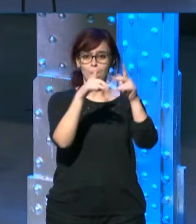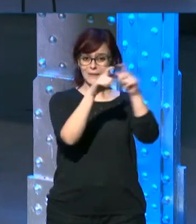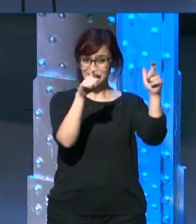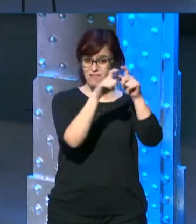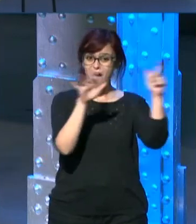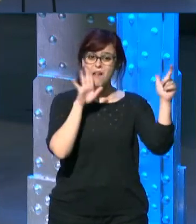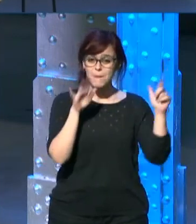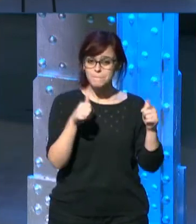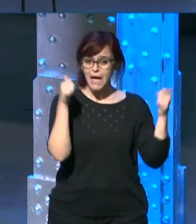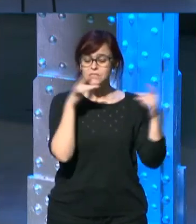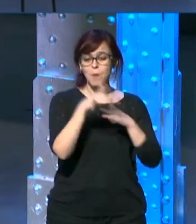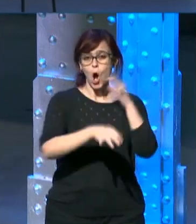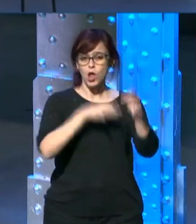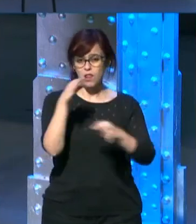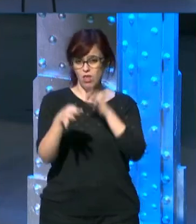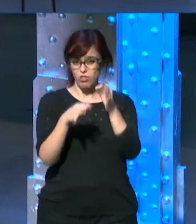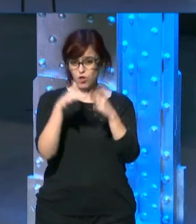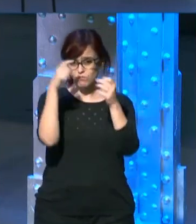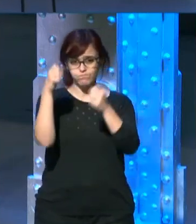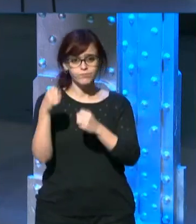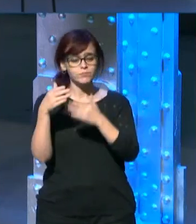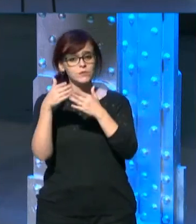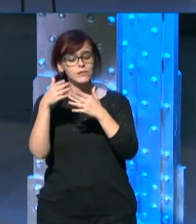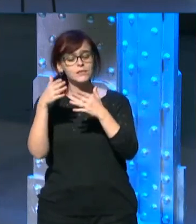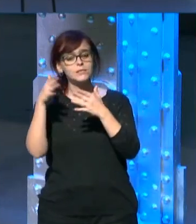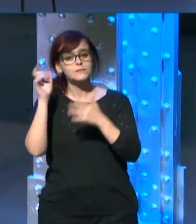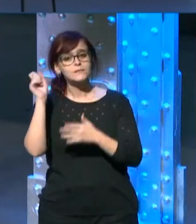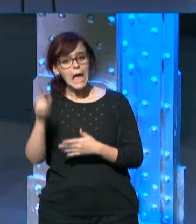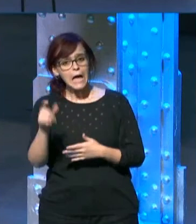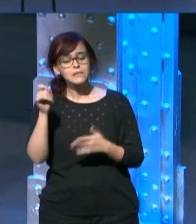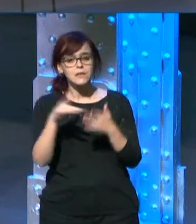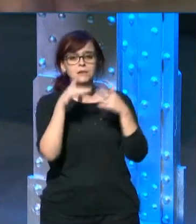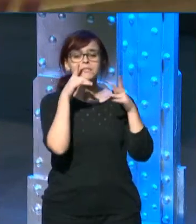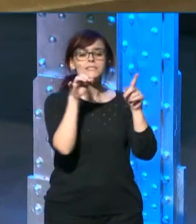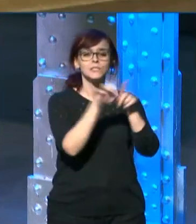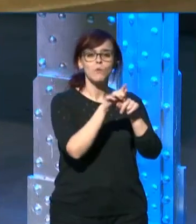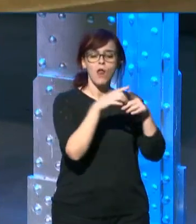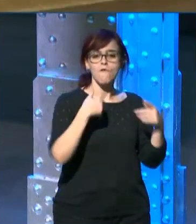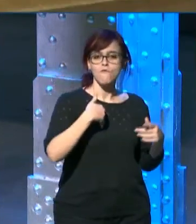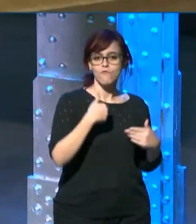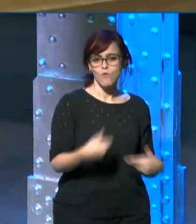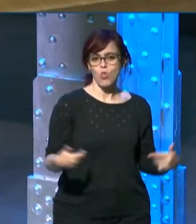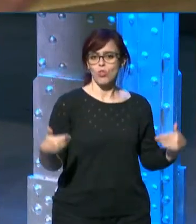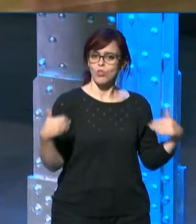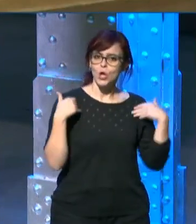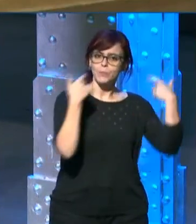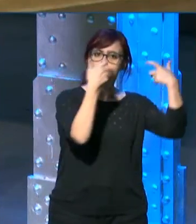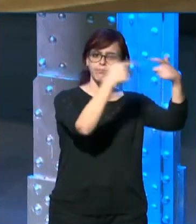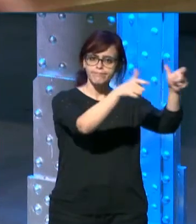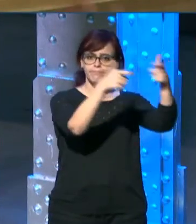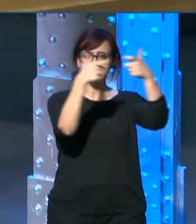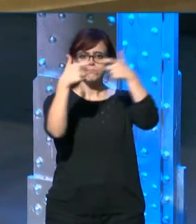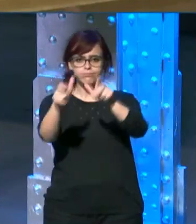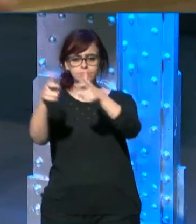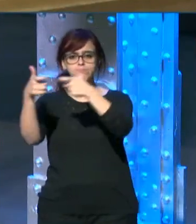donde pues, grandes organizaciones suelen estar también compartimentadas por funciones y bueno, pues, habéis